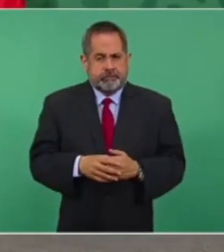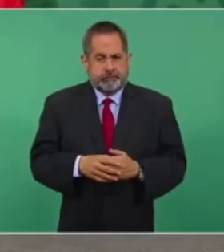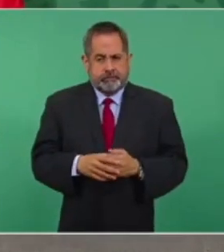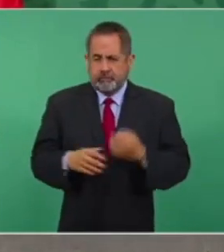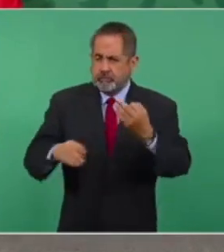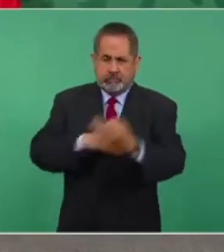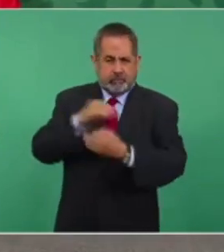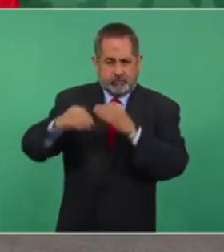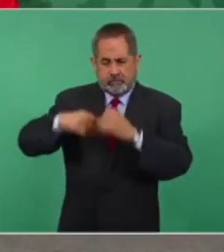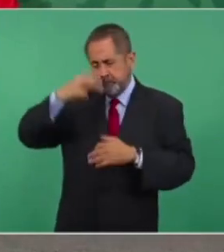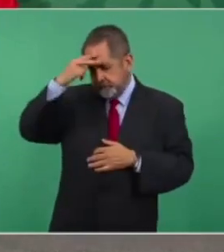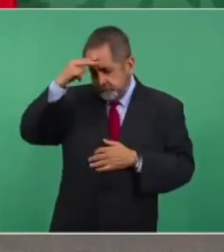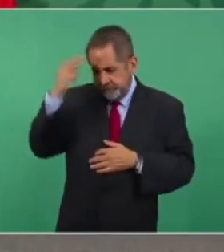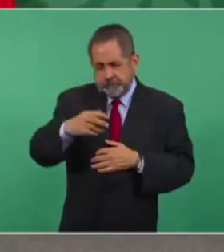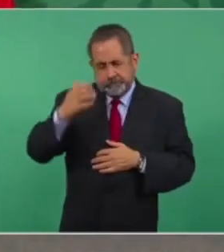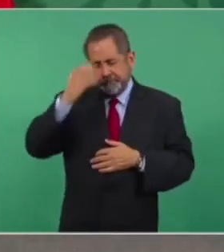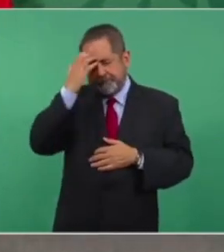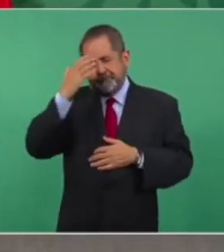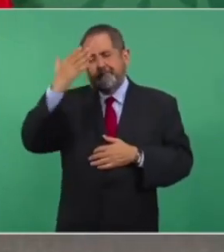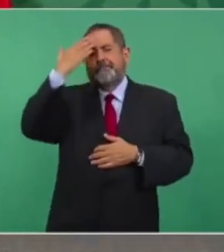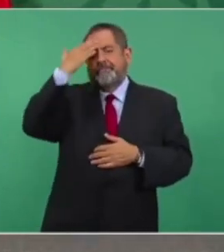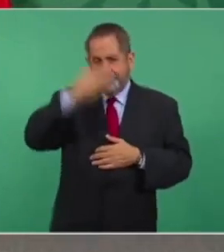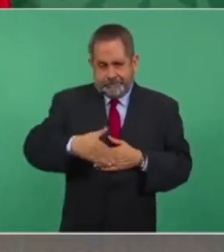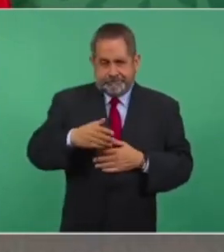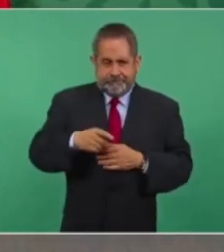los mexicanos conozcan.